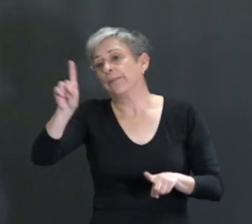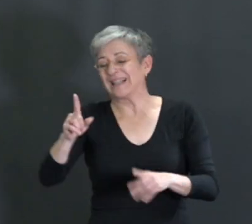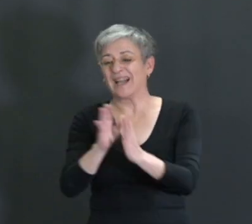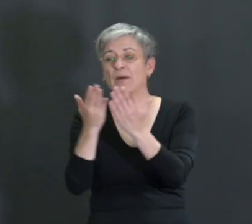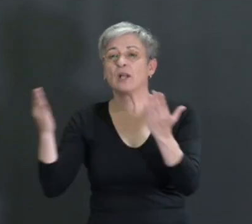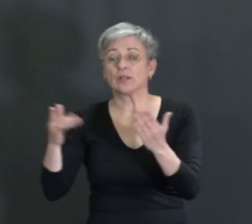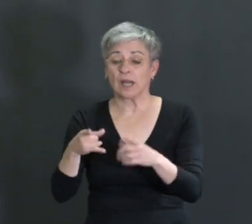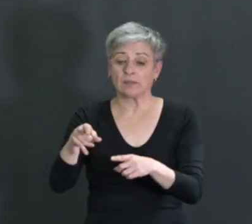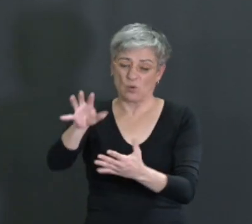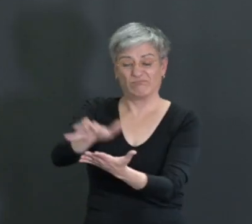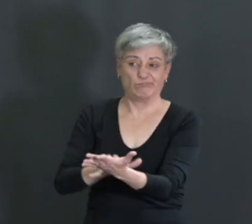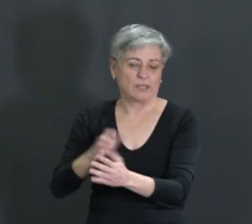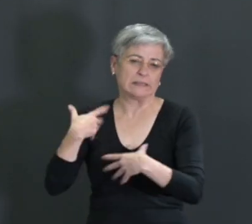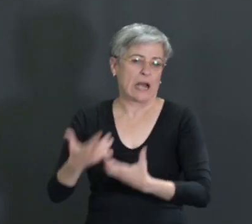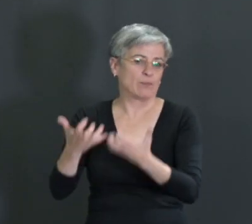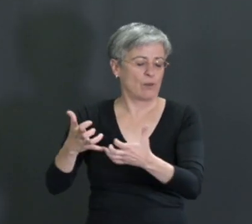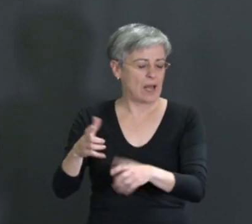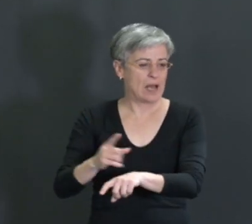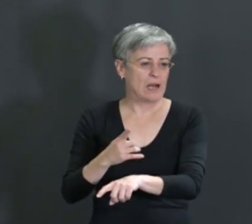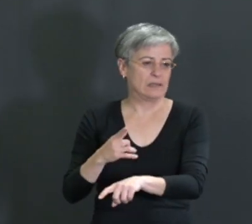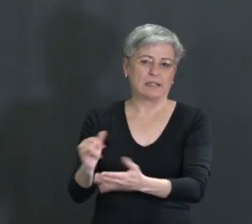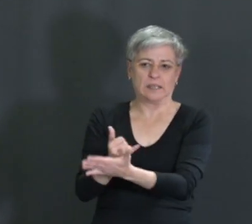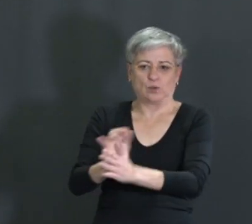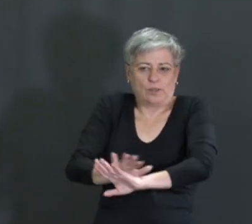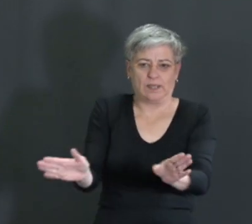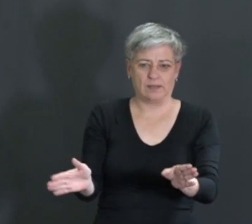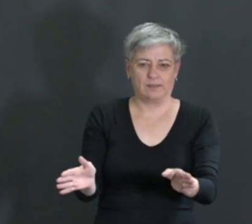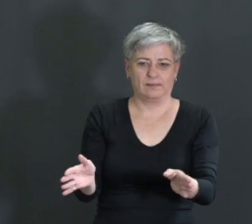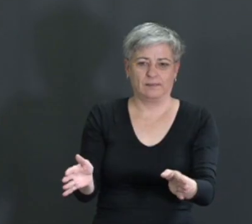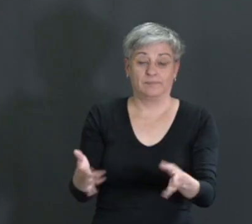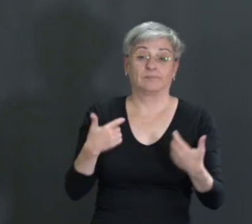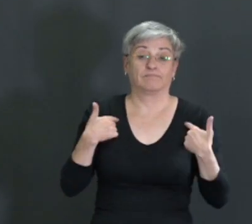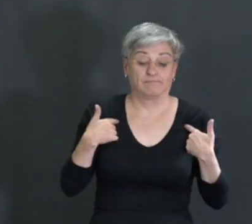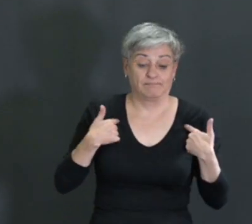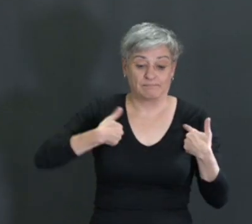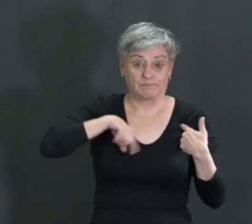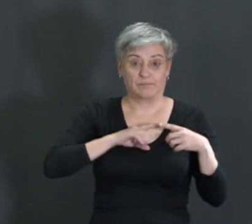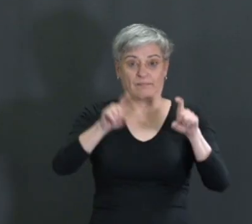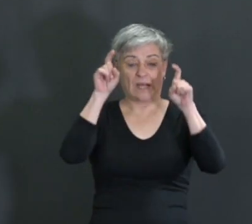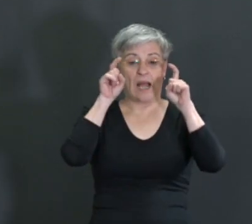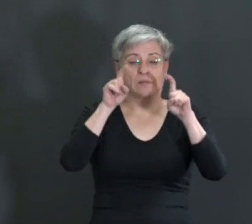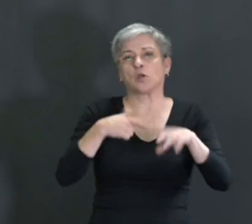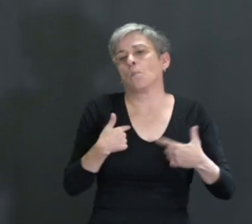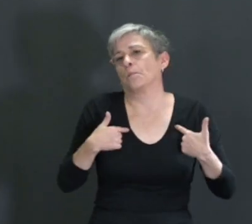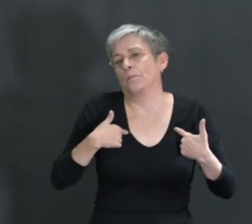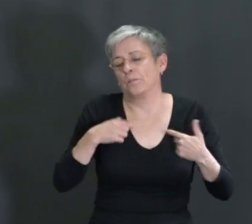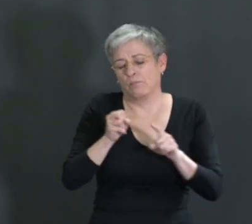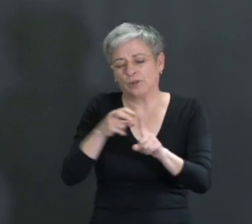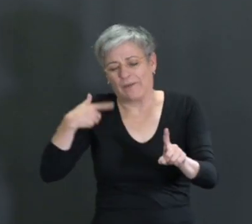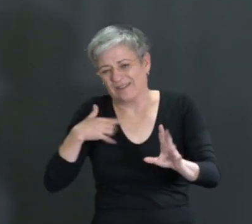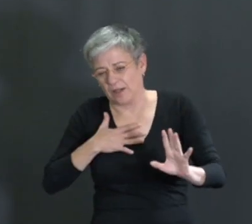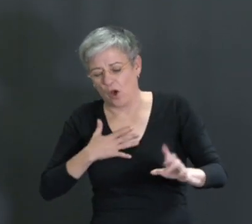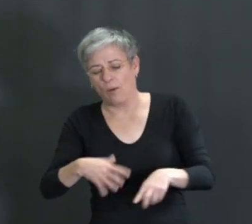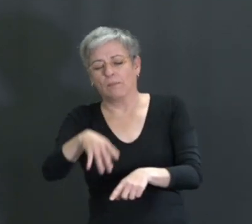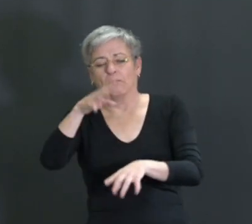la asignatura. Cuando la educación física, desde mi punto de vista, yo de matemáticas, de latín,